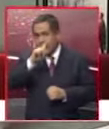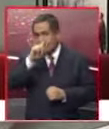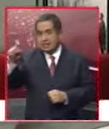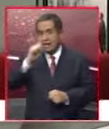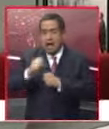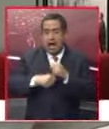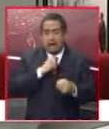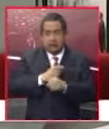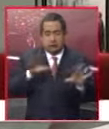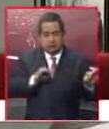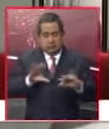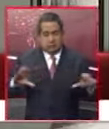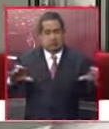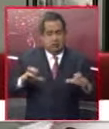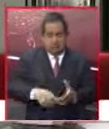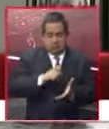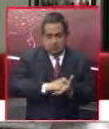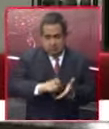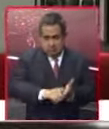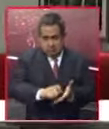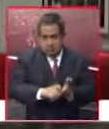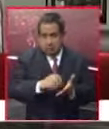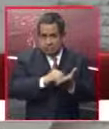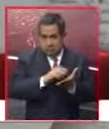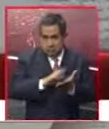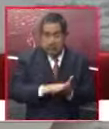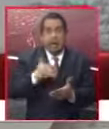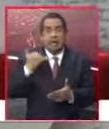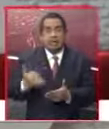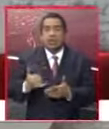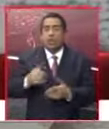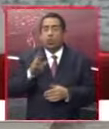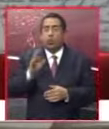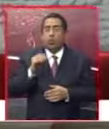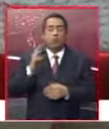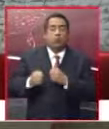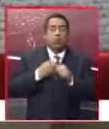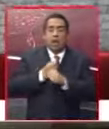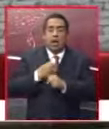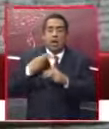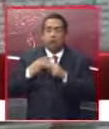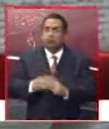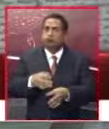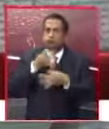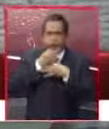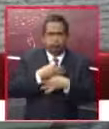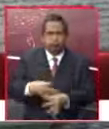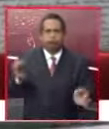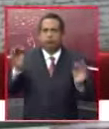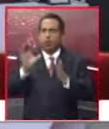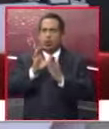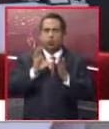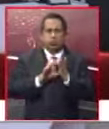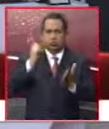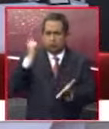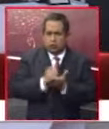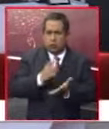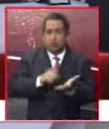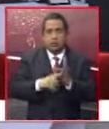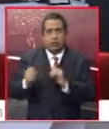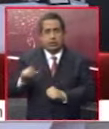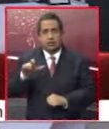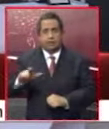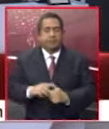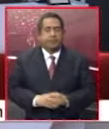Congreso Constituyente y el 99 aniversario de la promulgación de la Constitución de 1917. Tenemos la